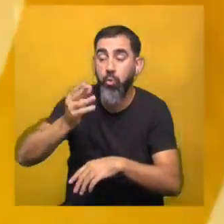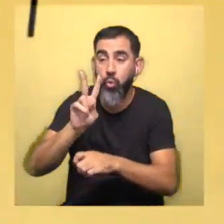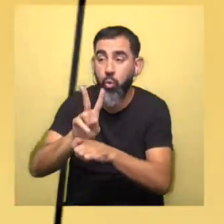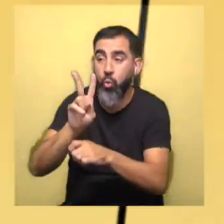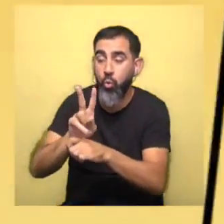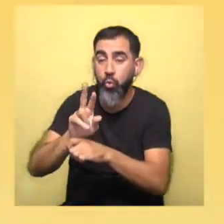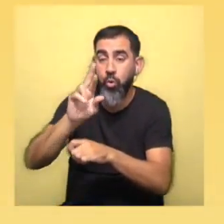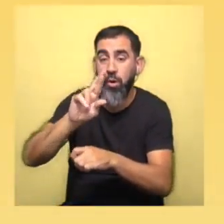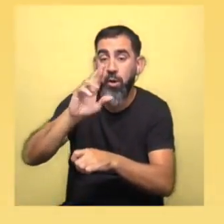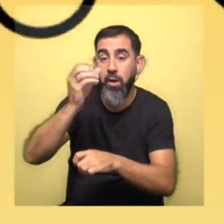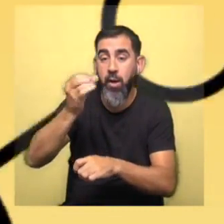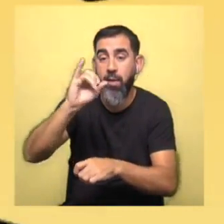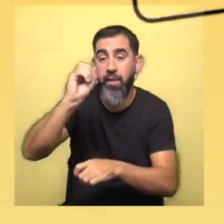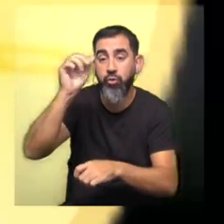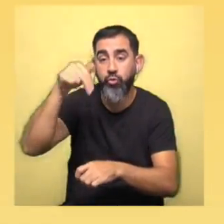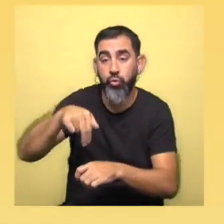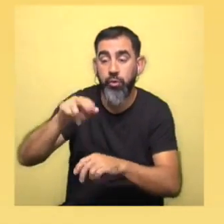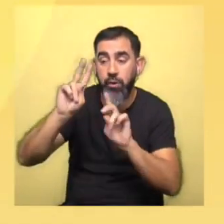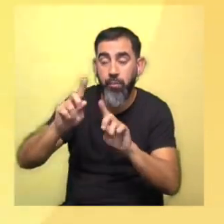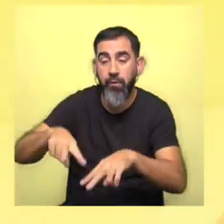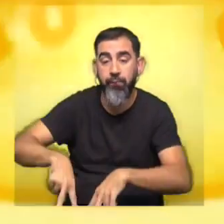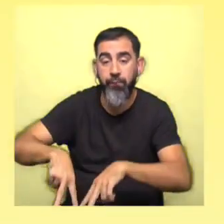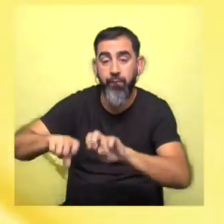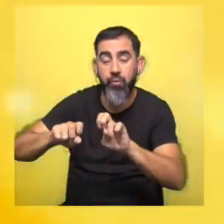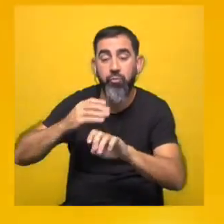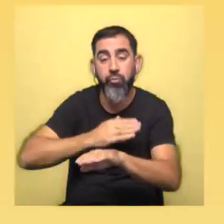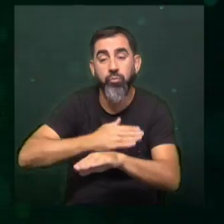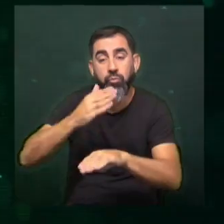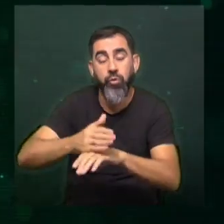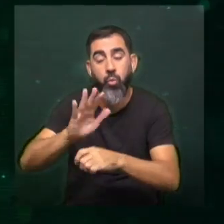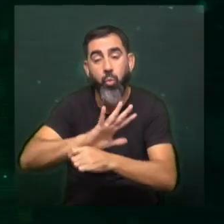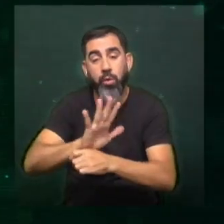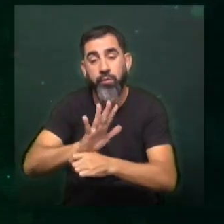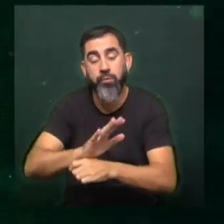dosis de radiación y la investigación de los efectos biológicos de la misma.